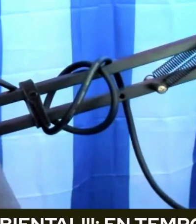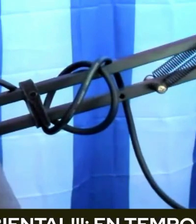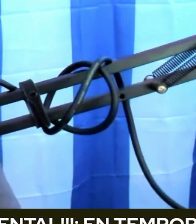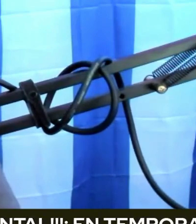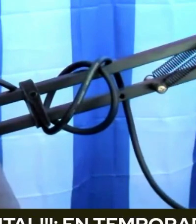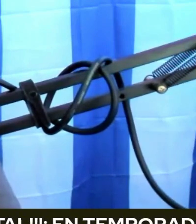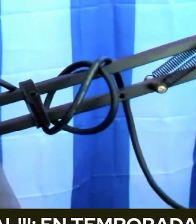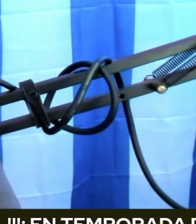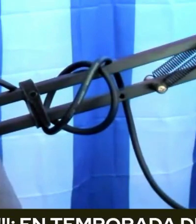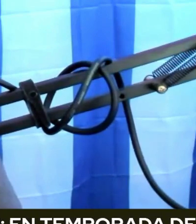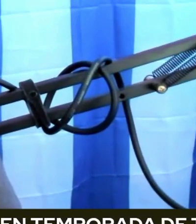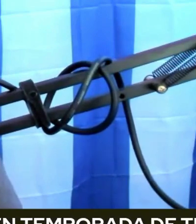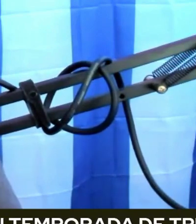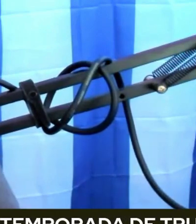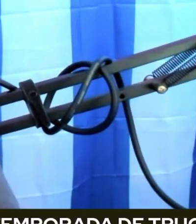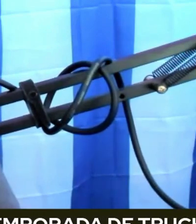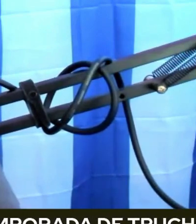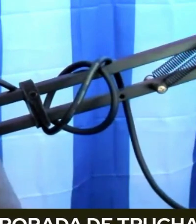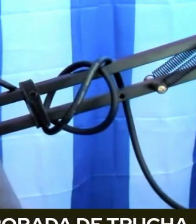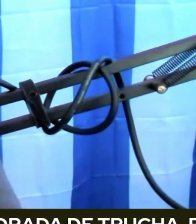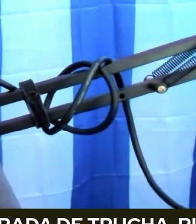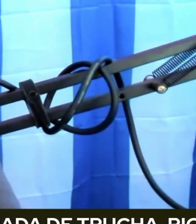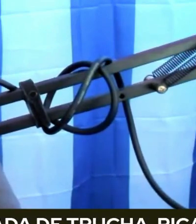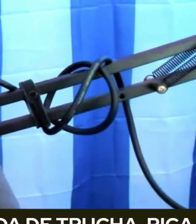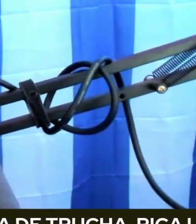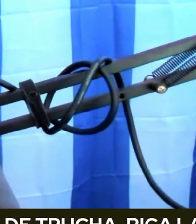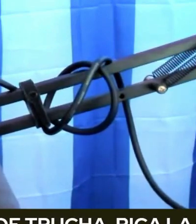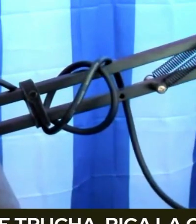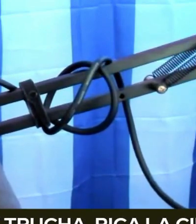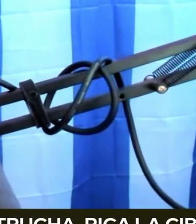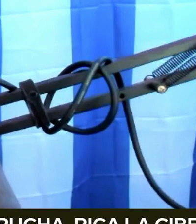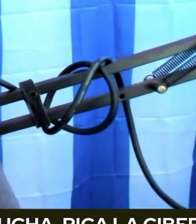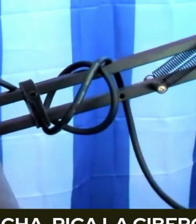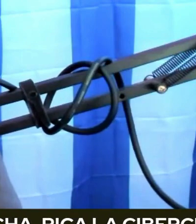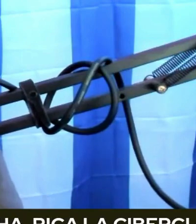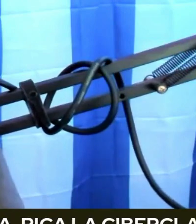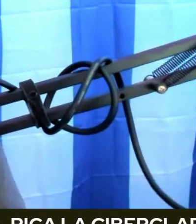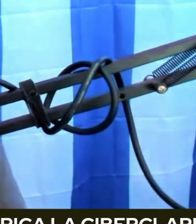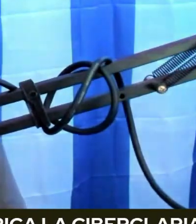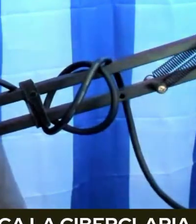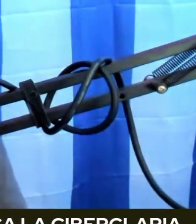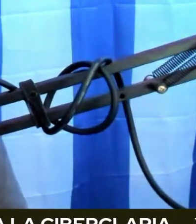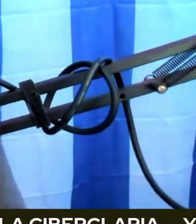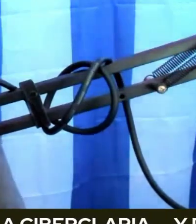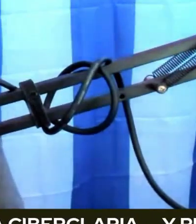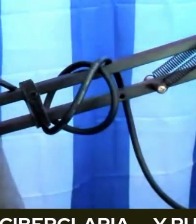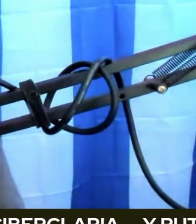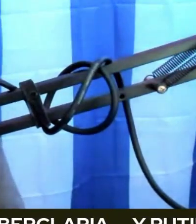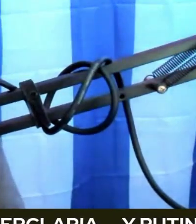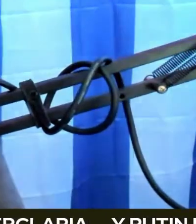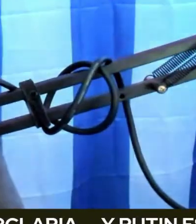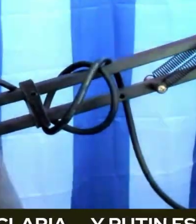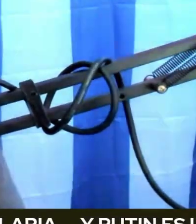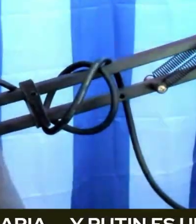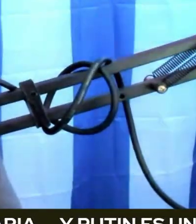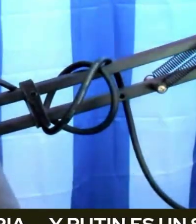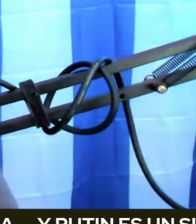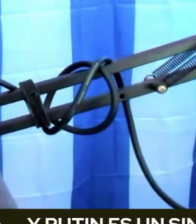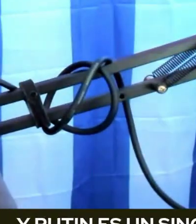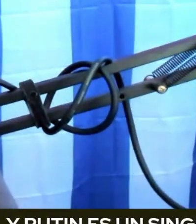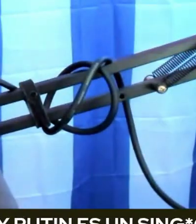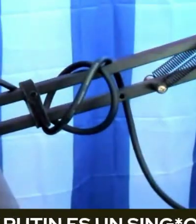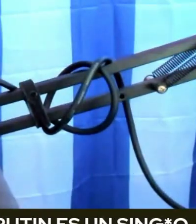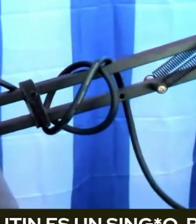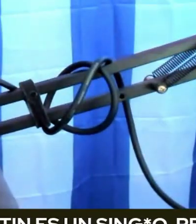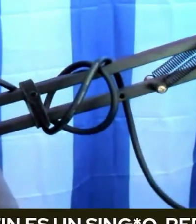del barrio sin techo nosotros 10.000 van a agarrar cada uno Un puñadito de hierba Déjate